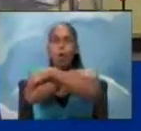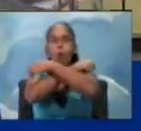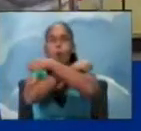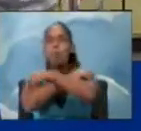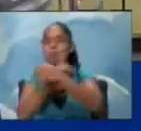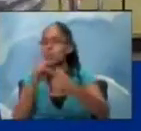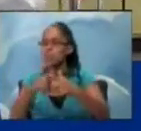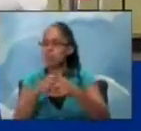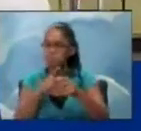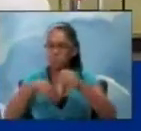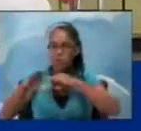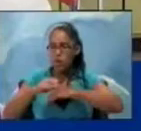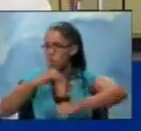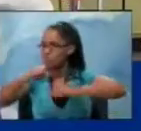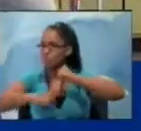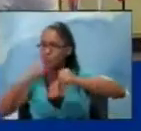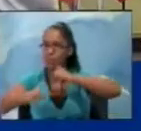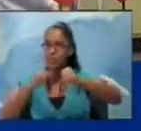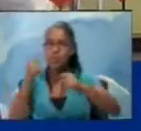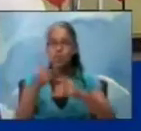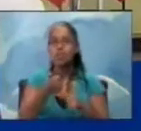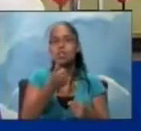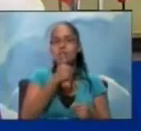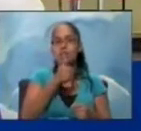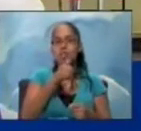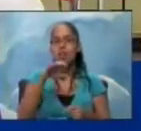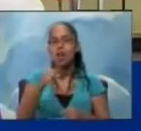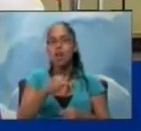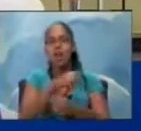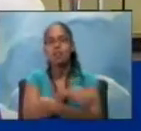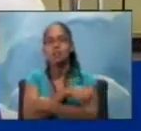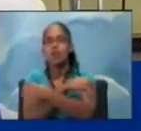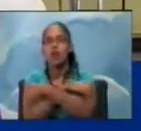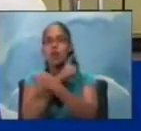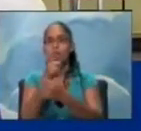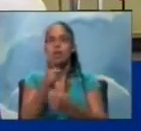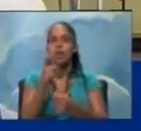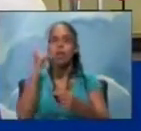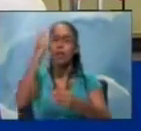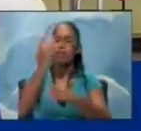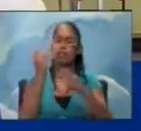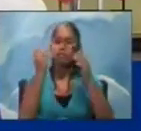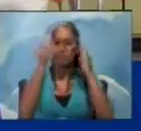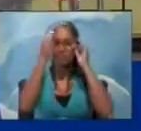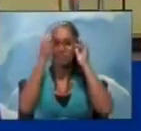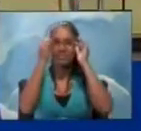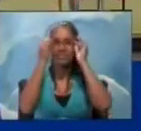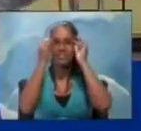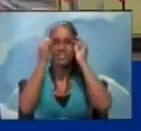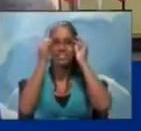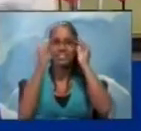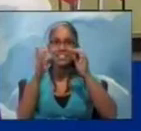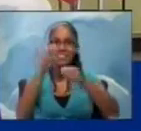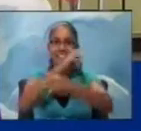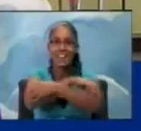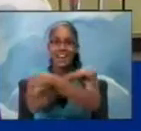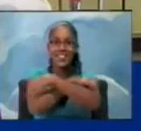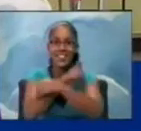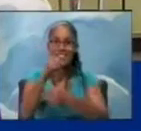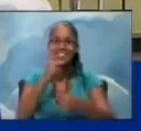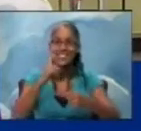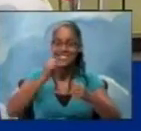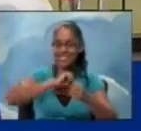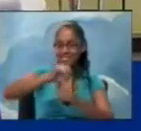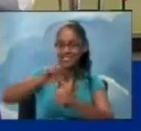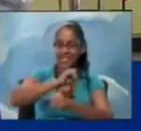ovejas salieron disparadas. ¿Y quién agarra esas ovejas entre esa multitud? Esas ovejas se